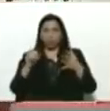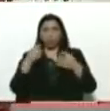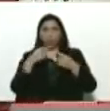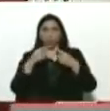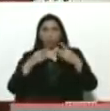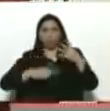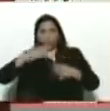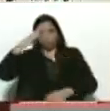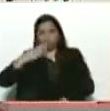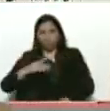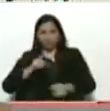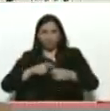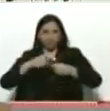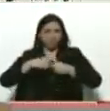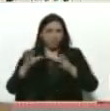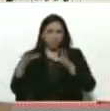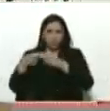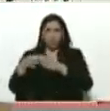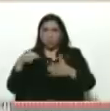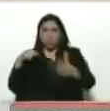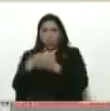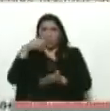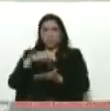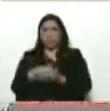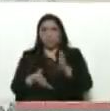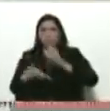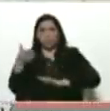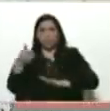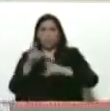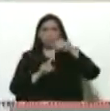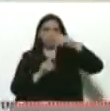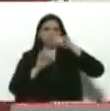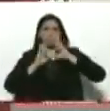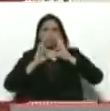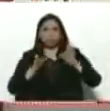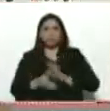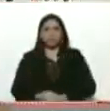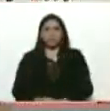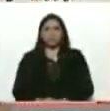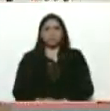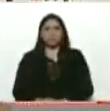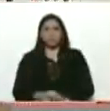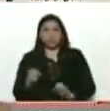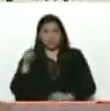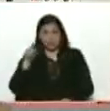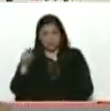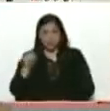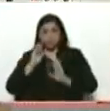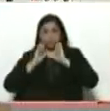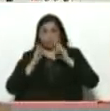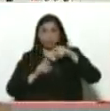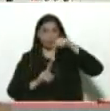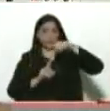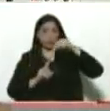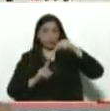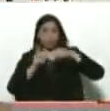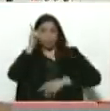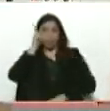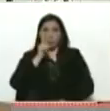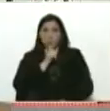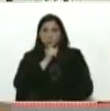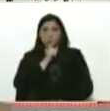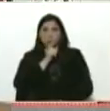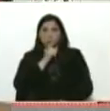oficiales. Se fueron al distribuidor Altamira y desde allí Leopoldo López, con